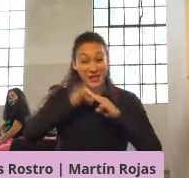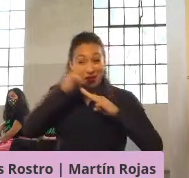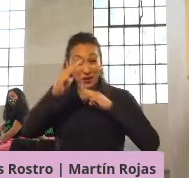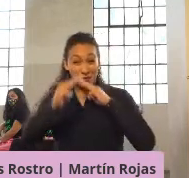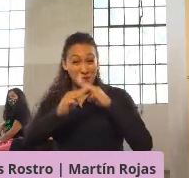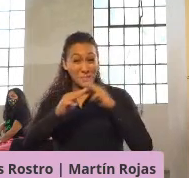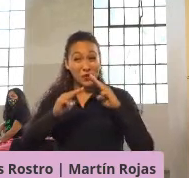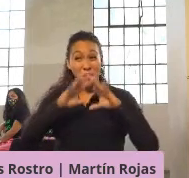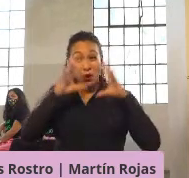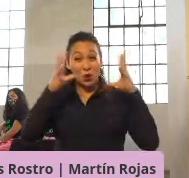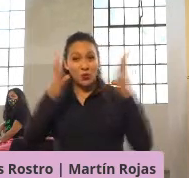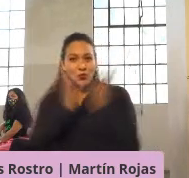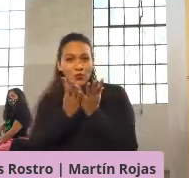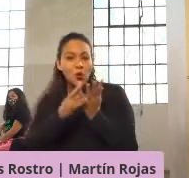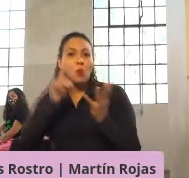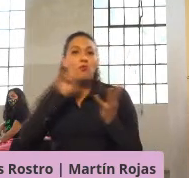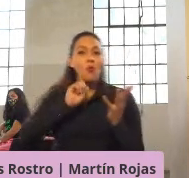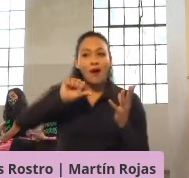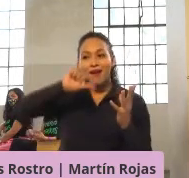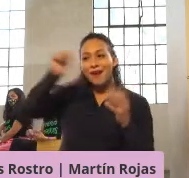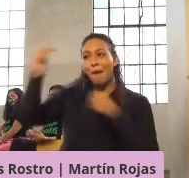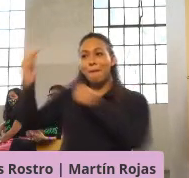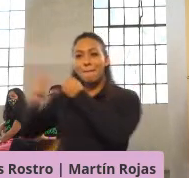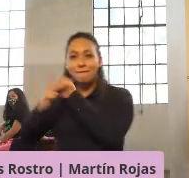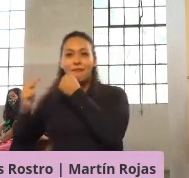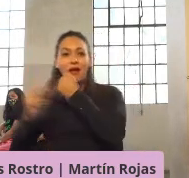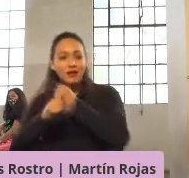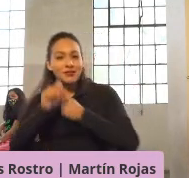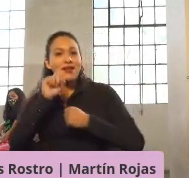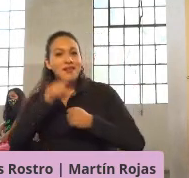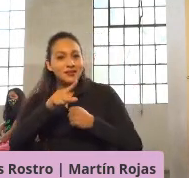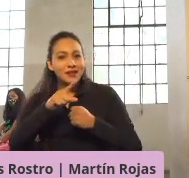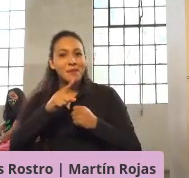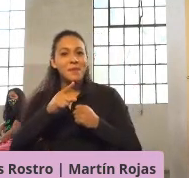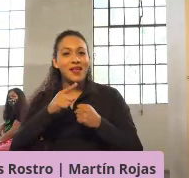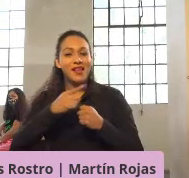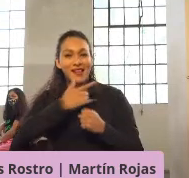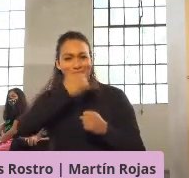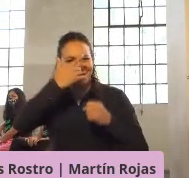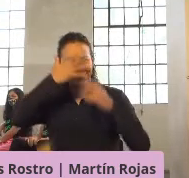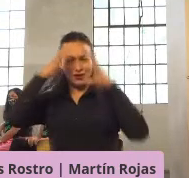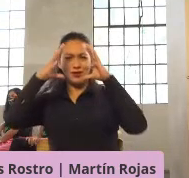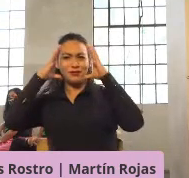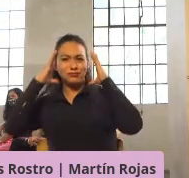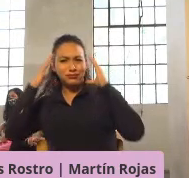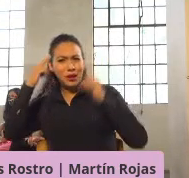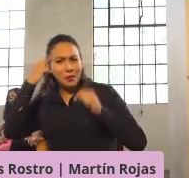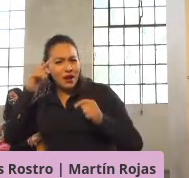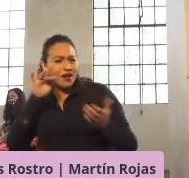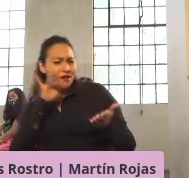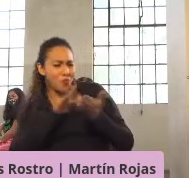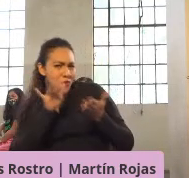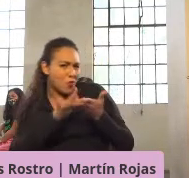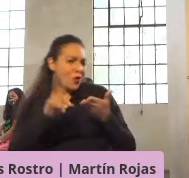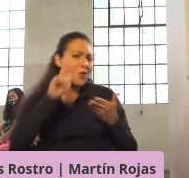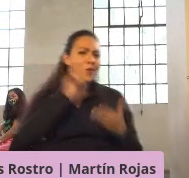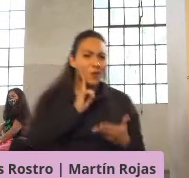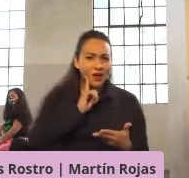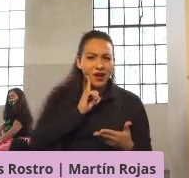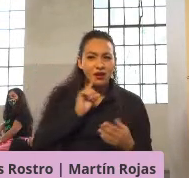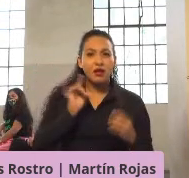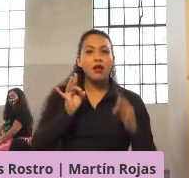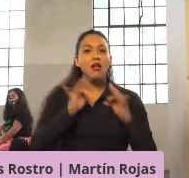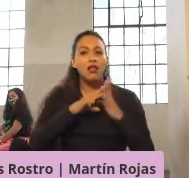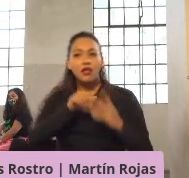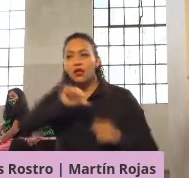un cartel, o se ponen una máscara y enfrente de un congreso hacen una perfo artista, o hacen un montón de